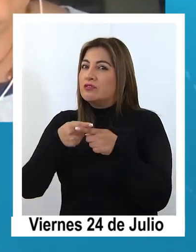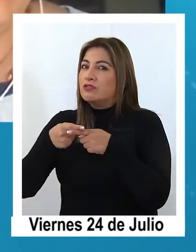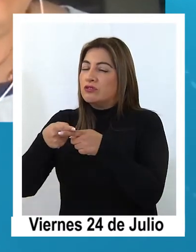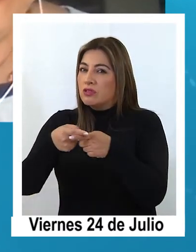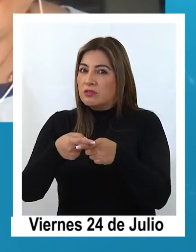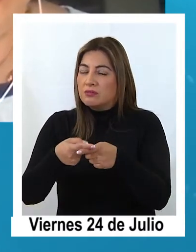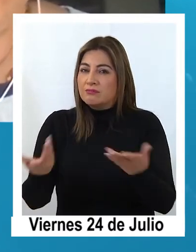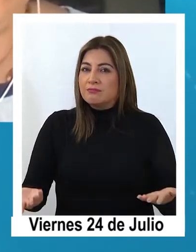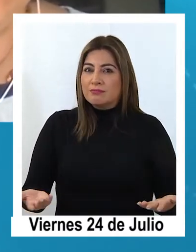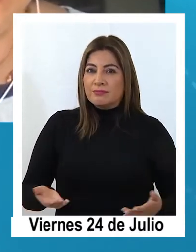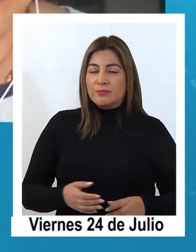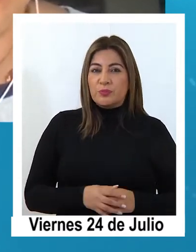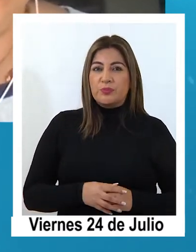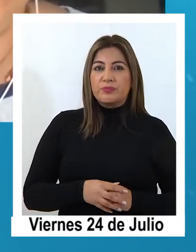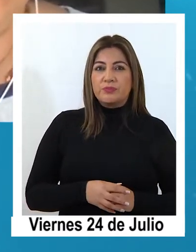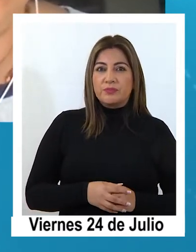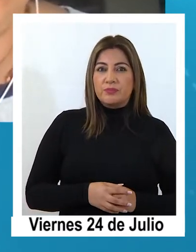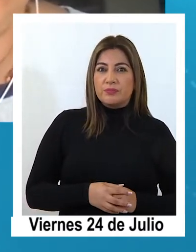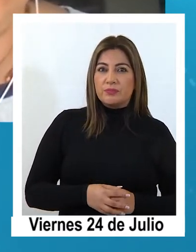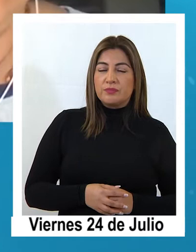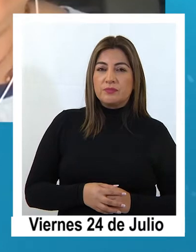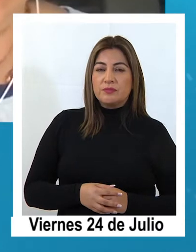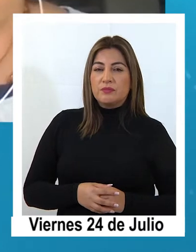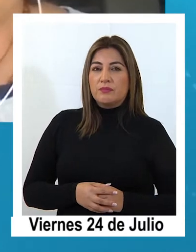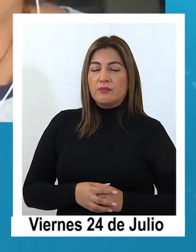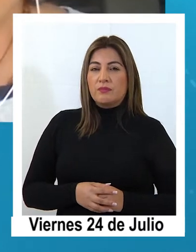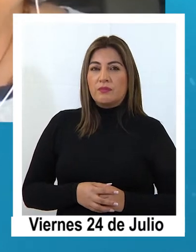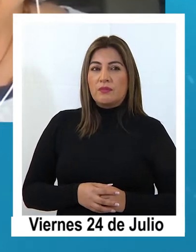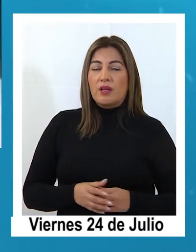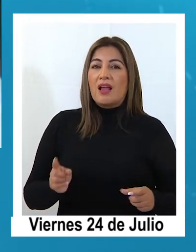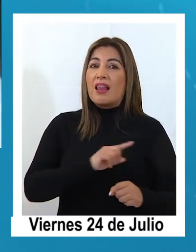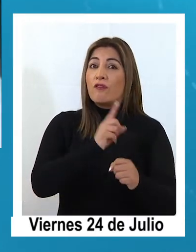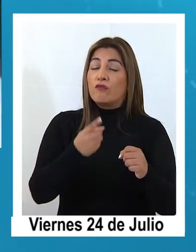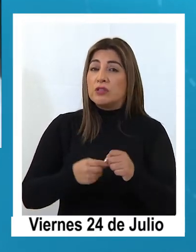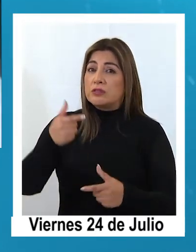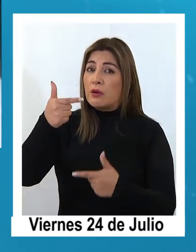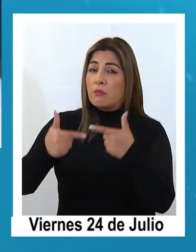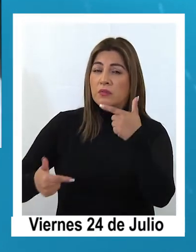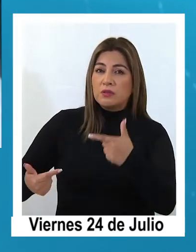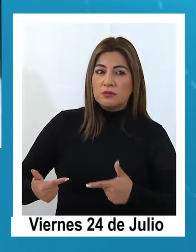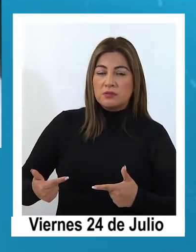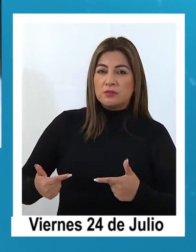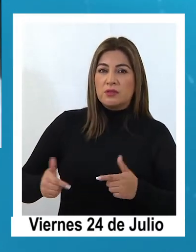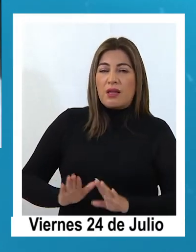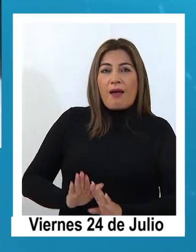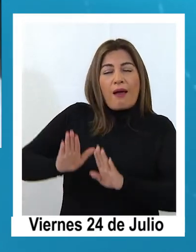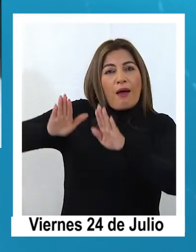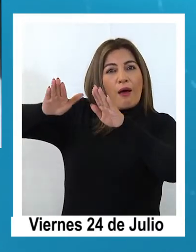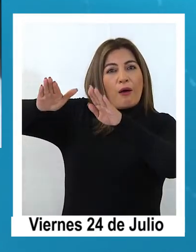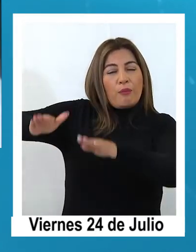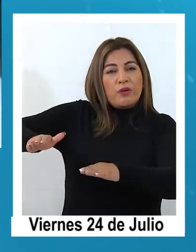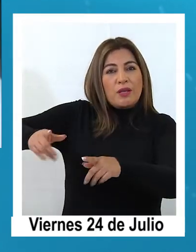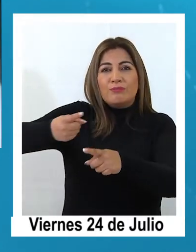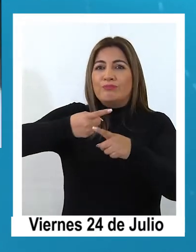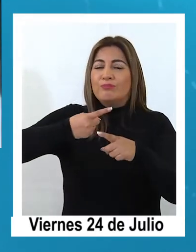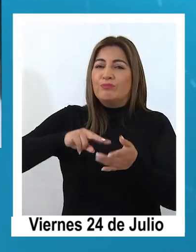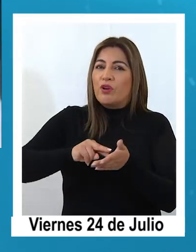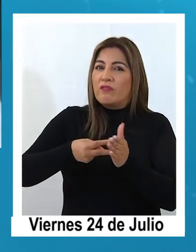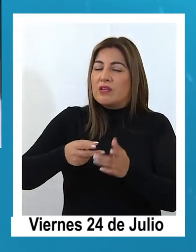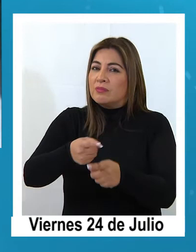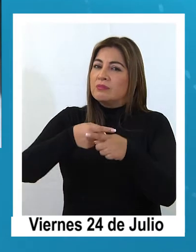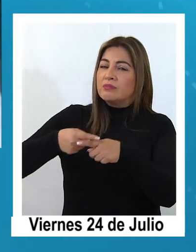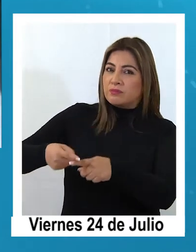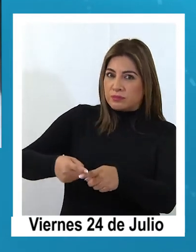¿Qué capacidad tienen las fuerzas políticas para encauzar adecuadamente el conflicto social?